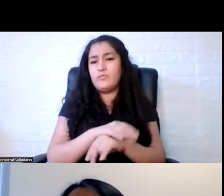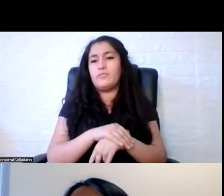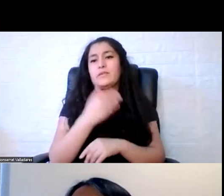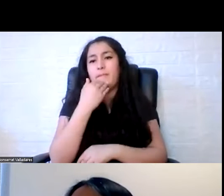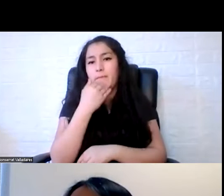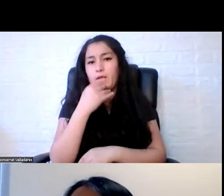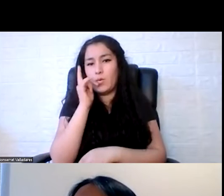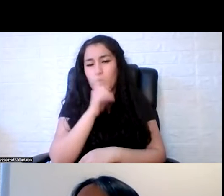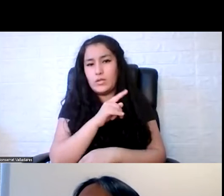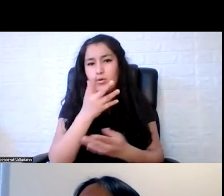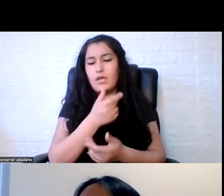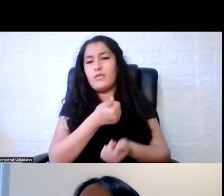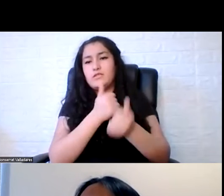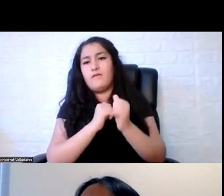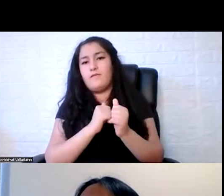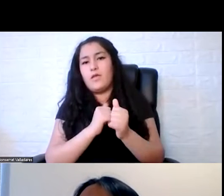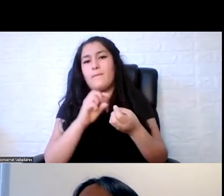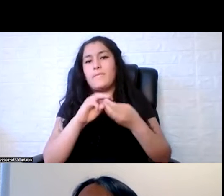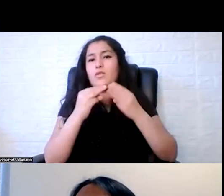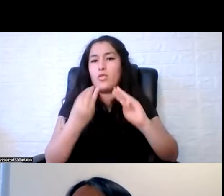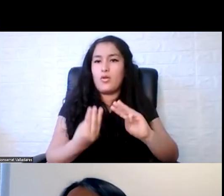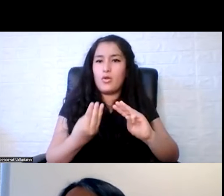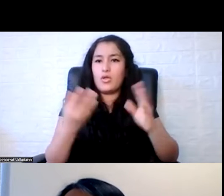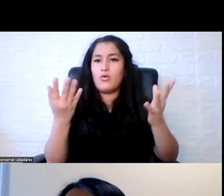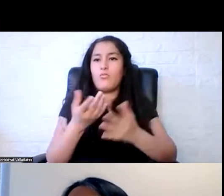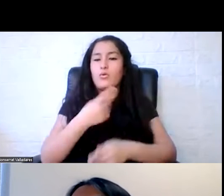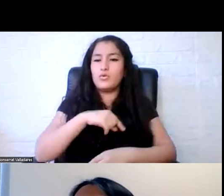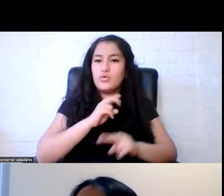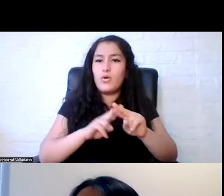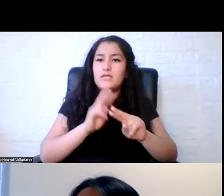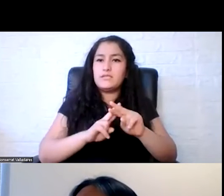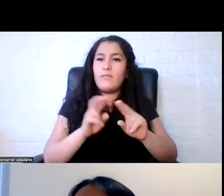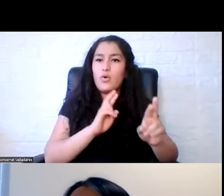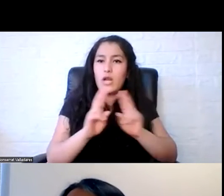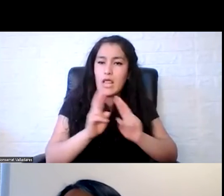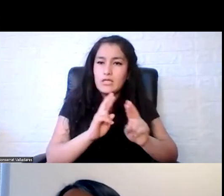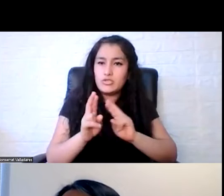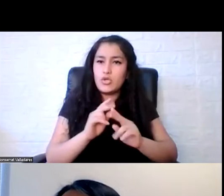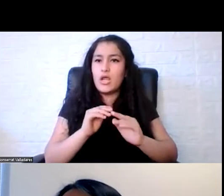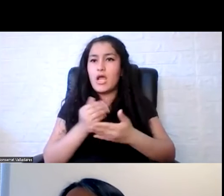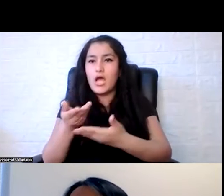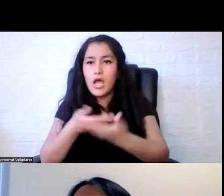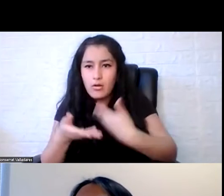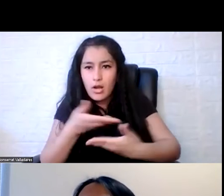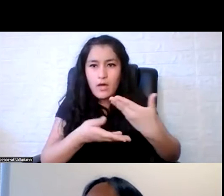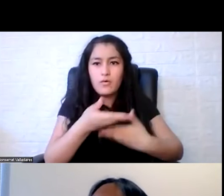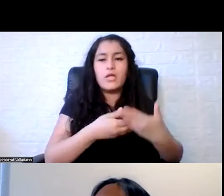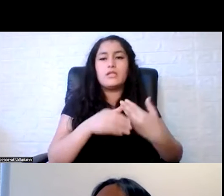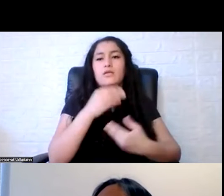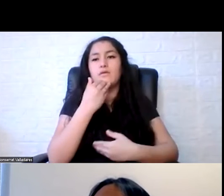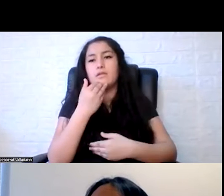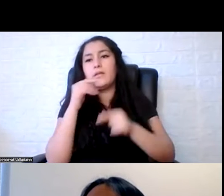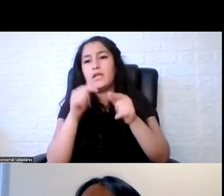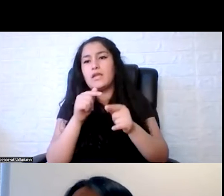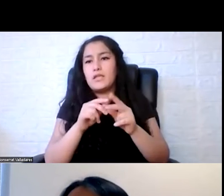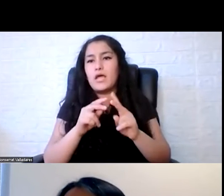finalmente, desafíos metodológicos que tienen que ver con cómo construimos relaciones colaborativas, participativas y activas en esta construcción